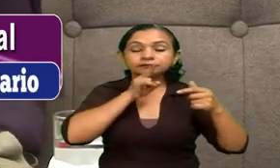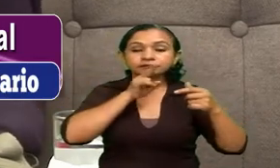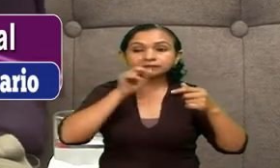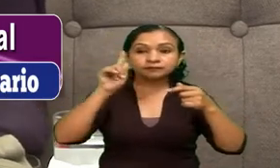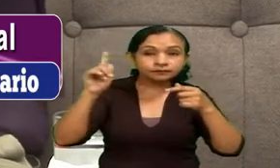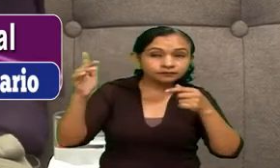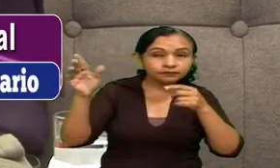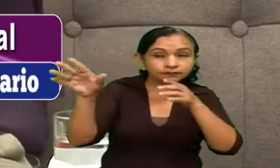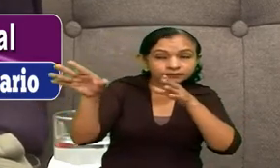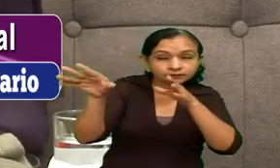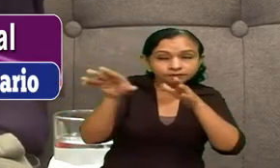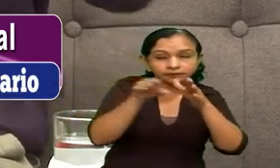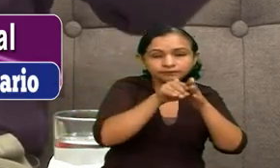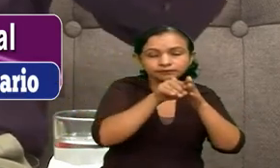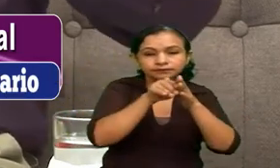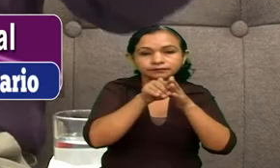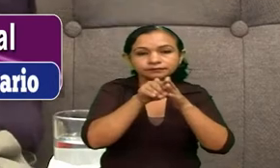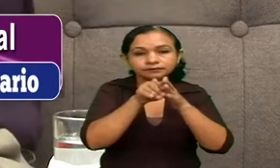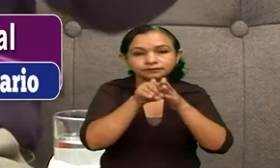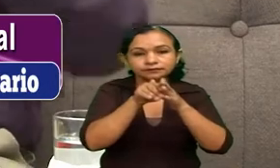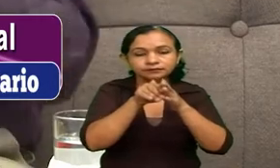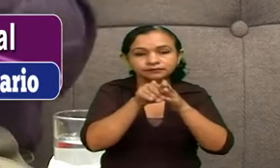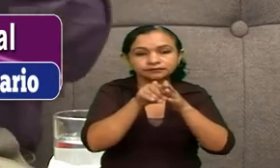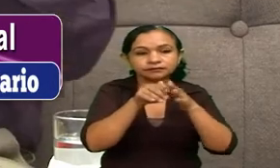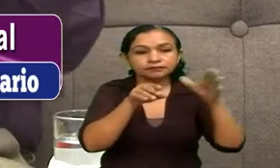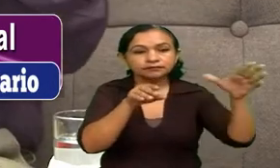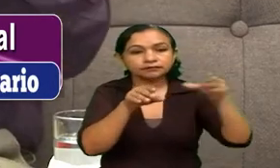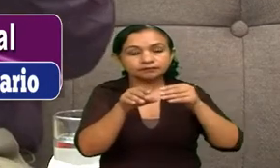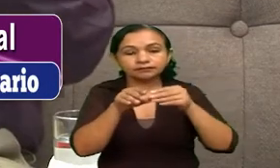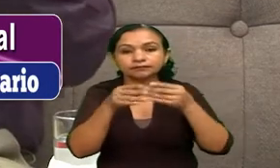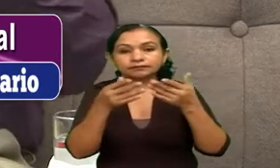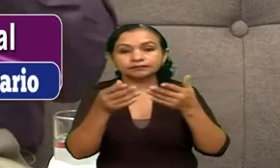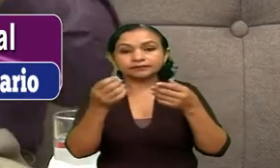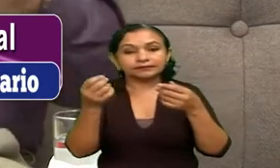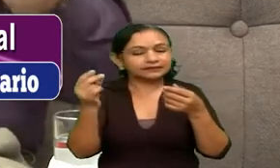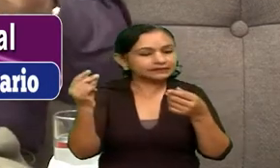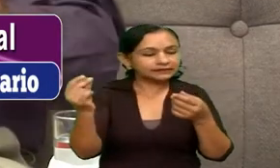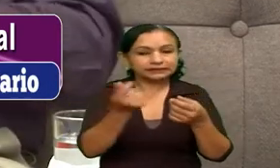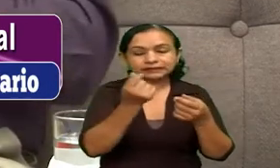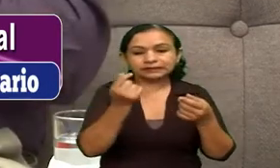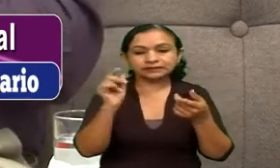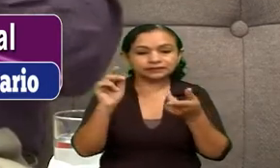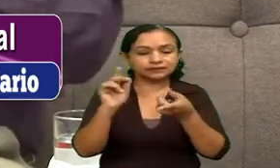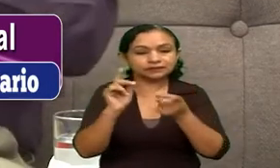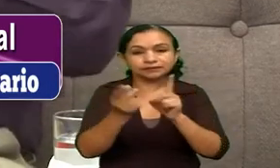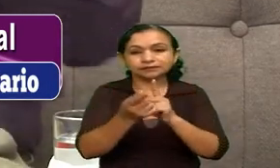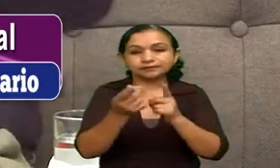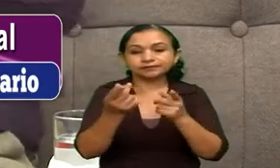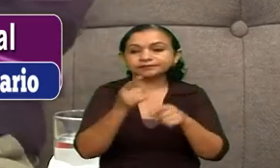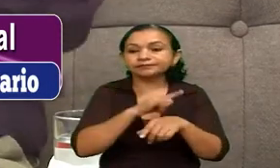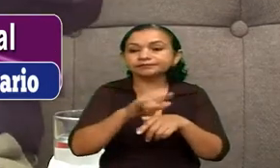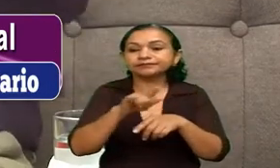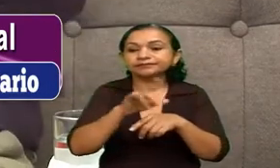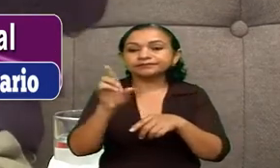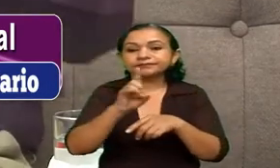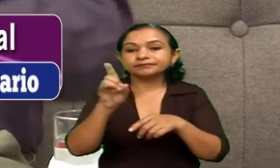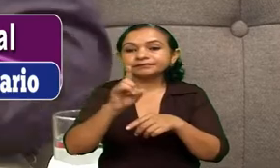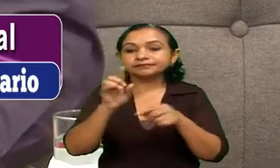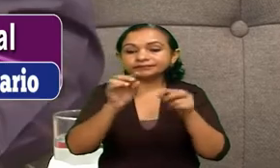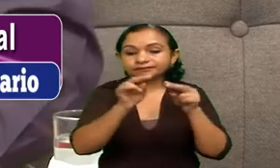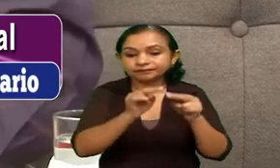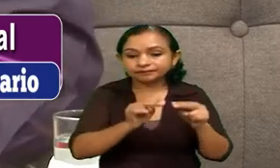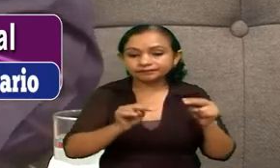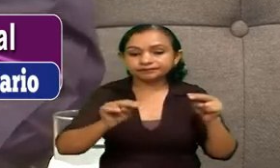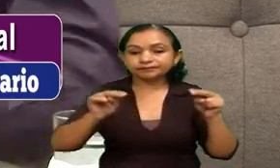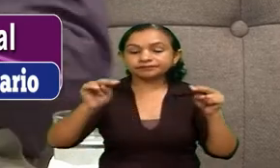también se viene energía que va para El Salvador, eso se da en segundos, ¿verdad? Claro. ¿Verdad? Busca dónde es el camino más corto